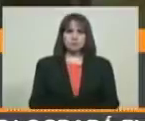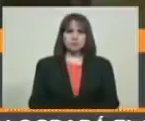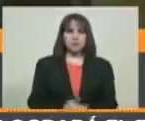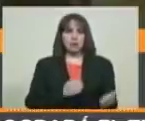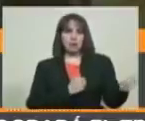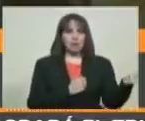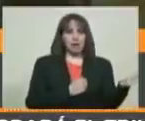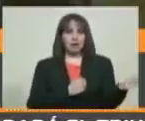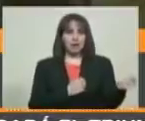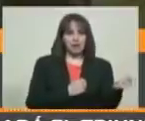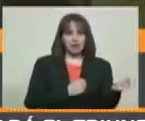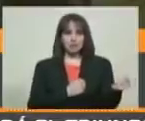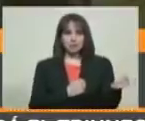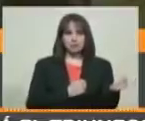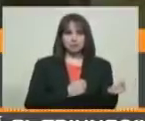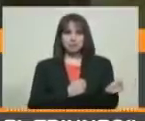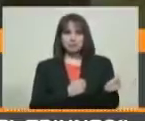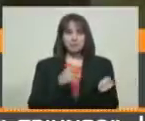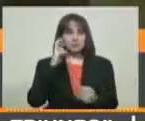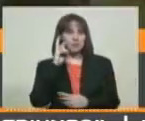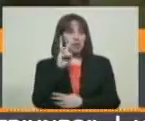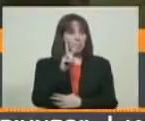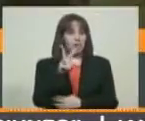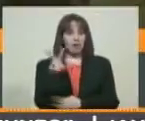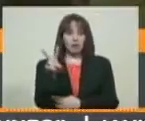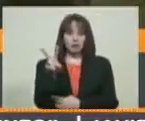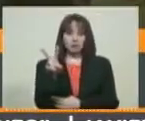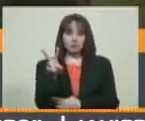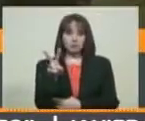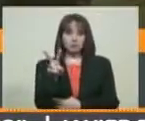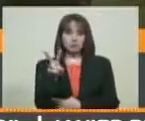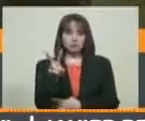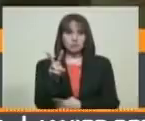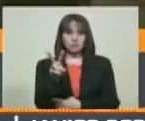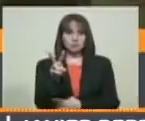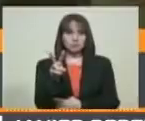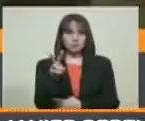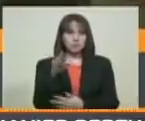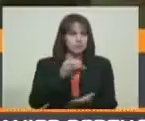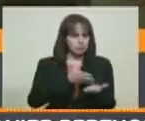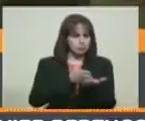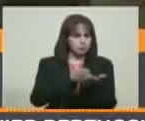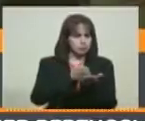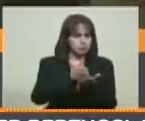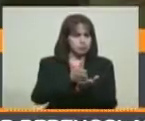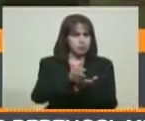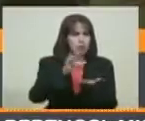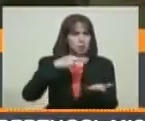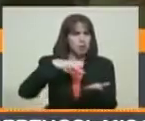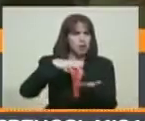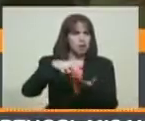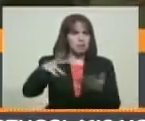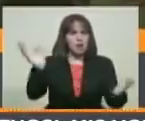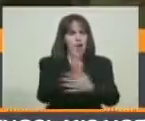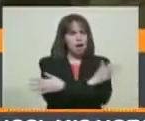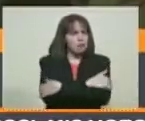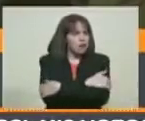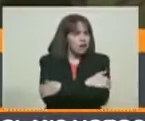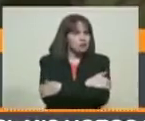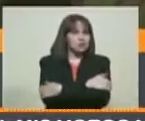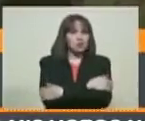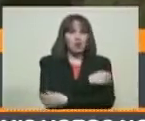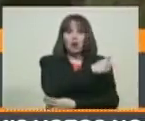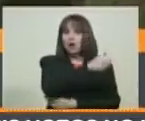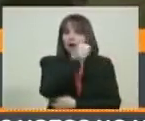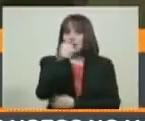bailar y verlos y irnos por aquí, por este camino, a darle un abrazo a